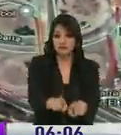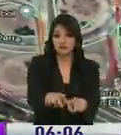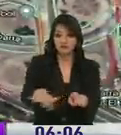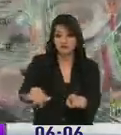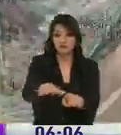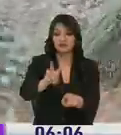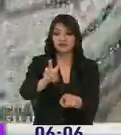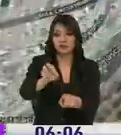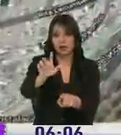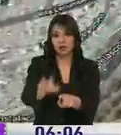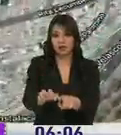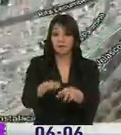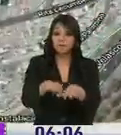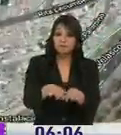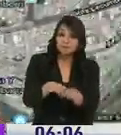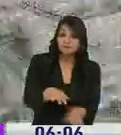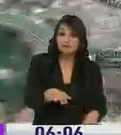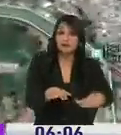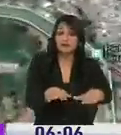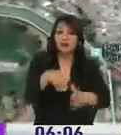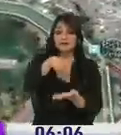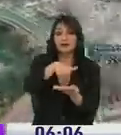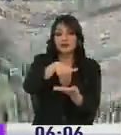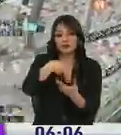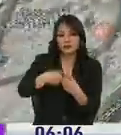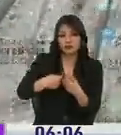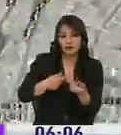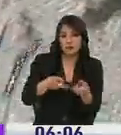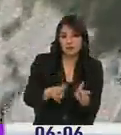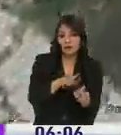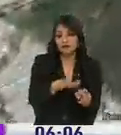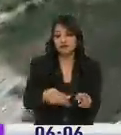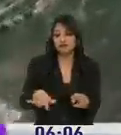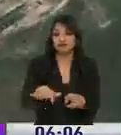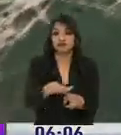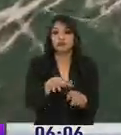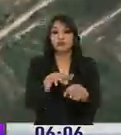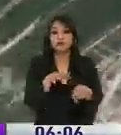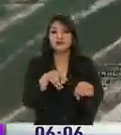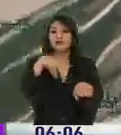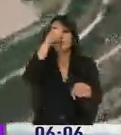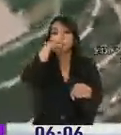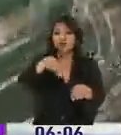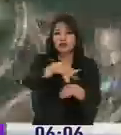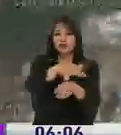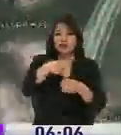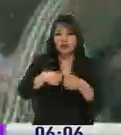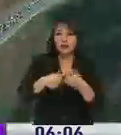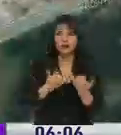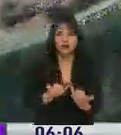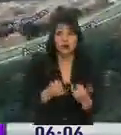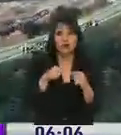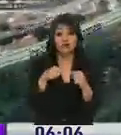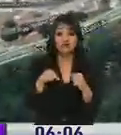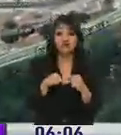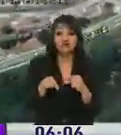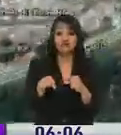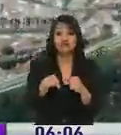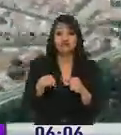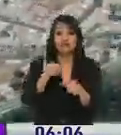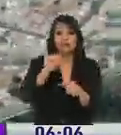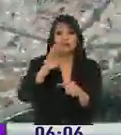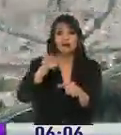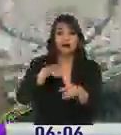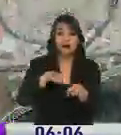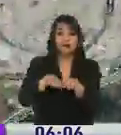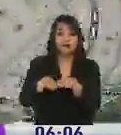Chillos, y de ahí parte hacia el centro de la ciudad y también hacia el norcentro de Quito. De hecho, estamos siguiéndole a la José María Velasco Ibarra,